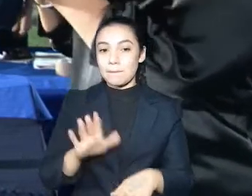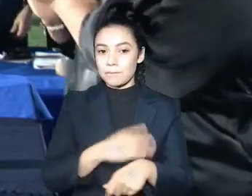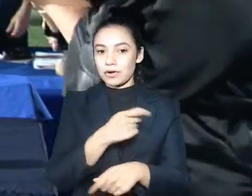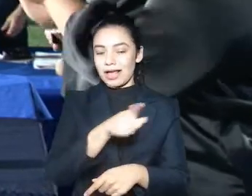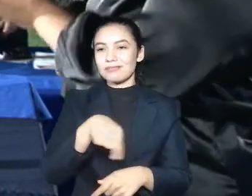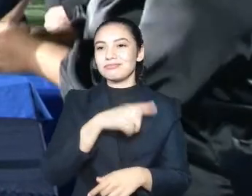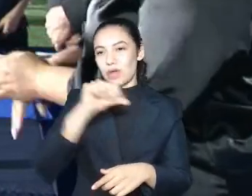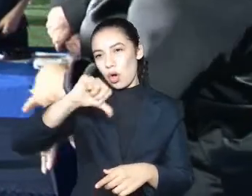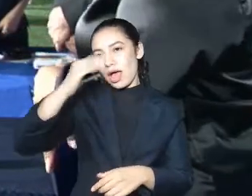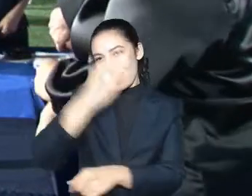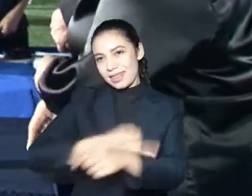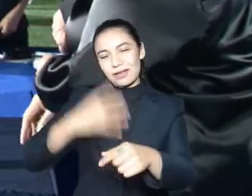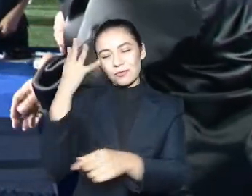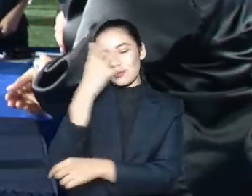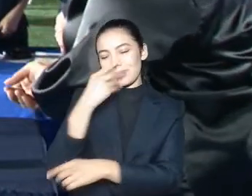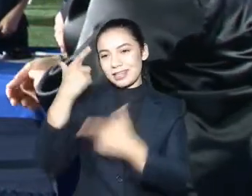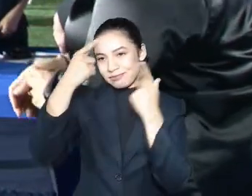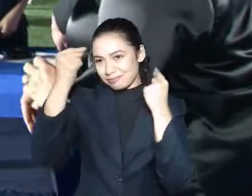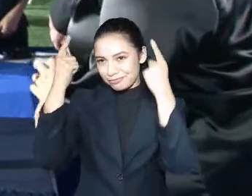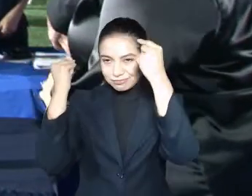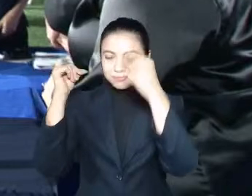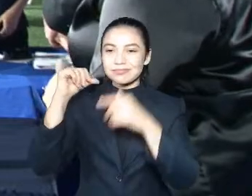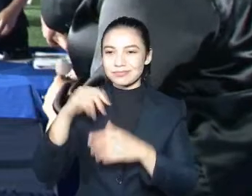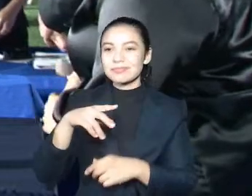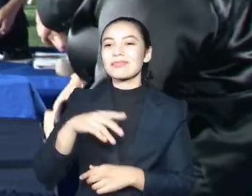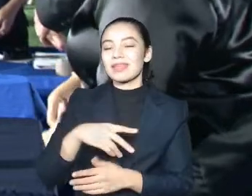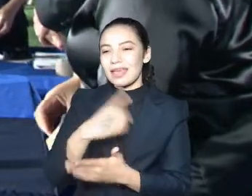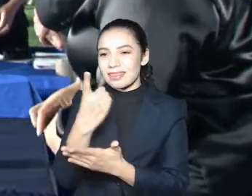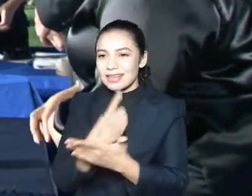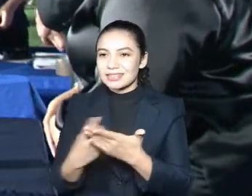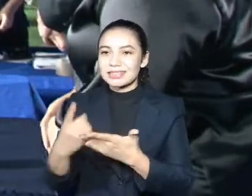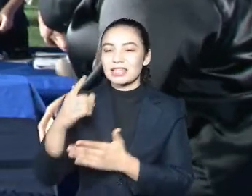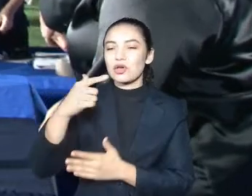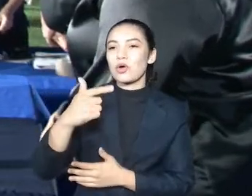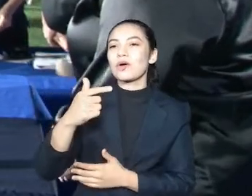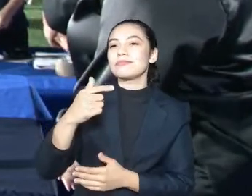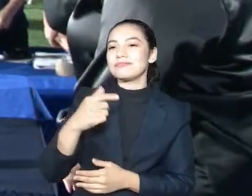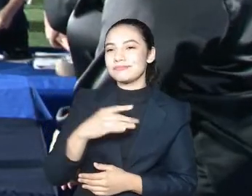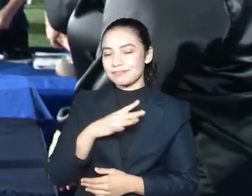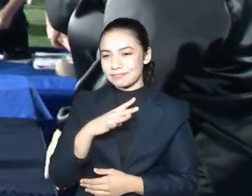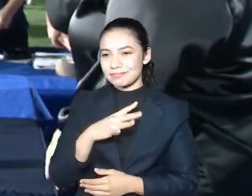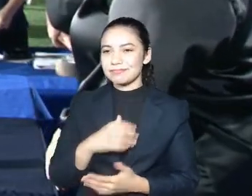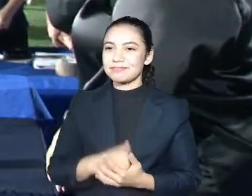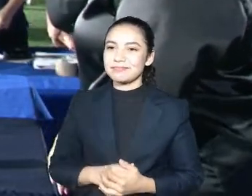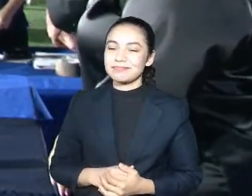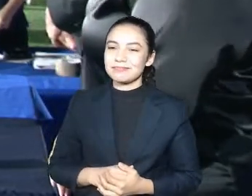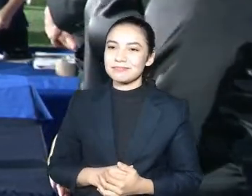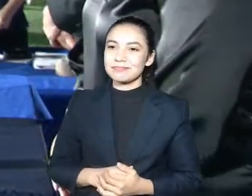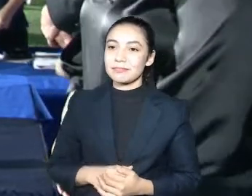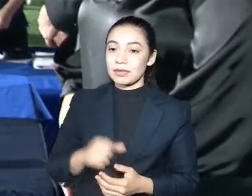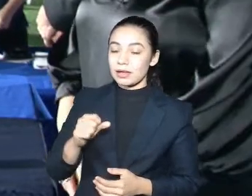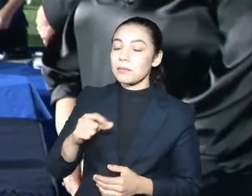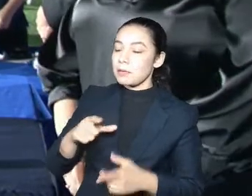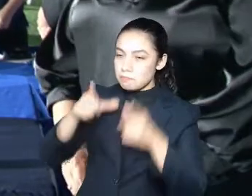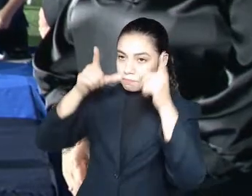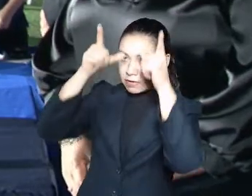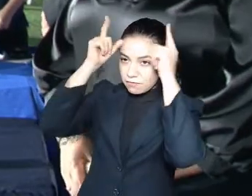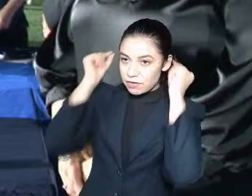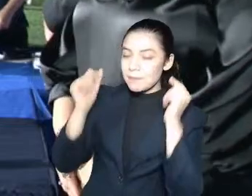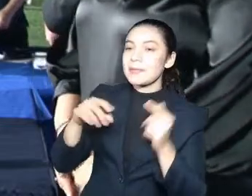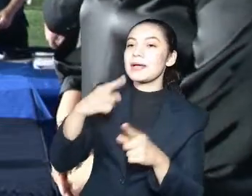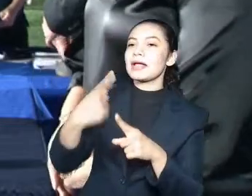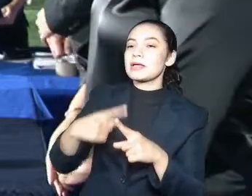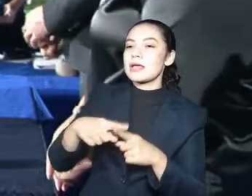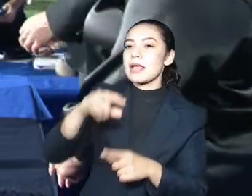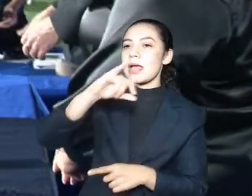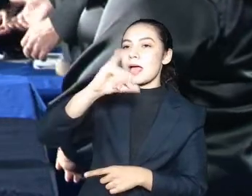esta bonita tarde del programa de licenciatura en Diseño Gráfico. Integrante de la generación de egresados de la licenciatura en enfermería es Javier